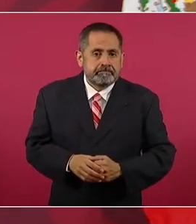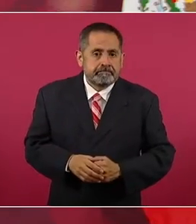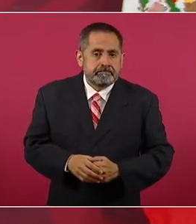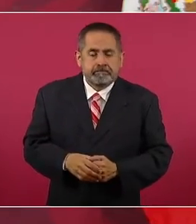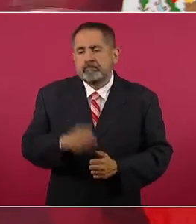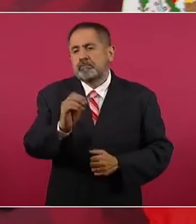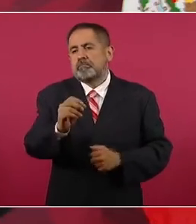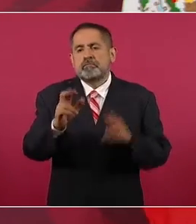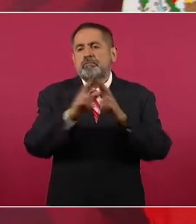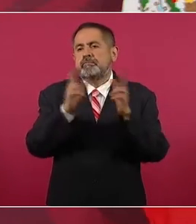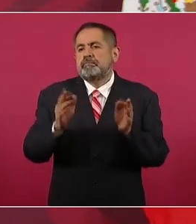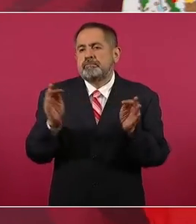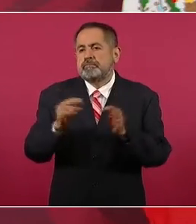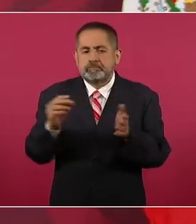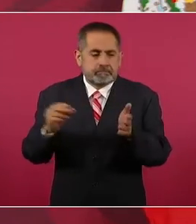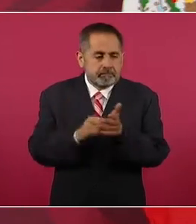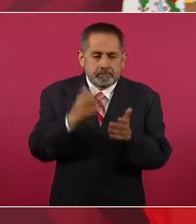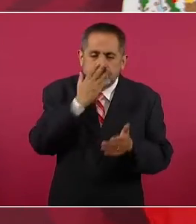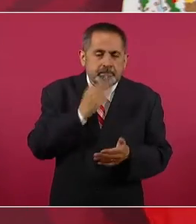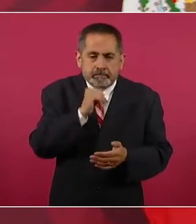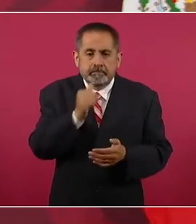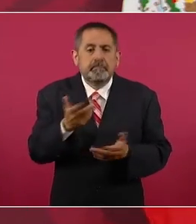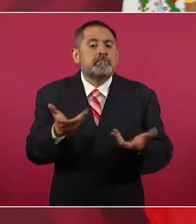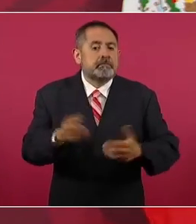o un refrigerador.